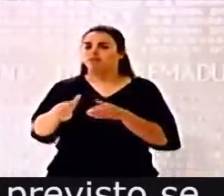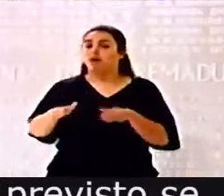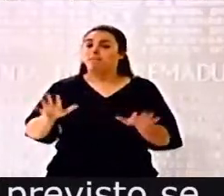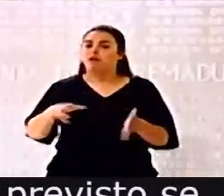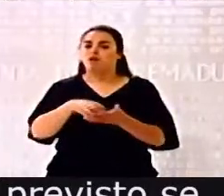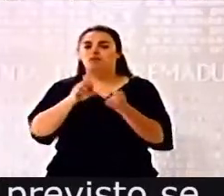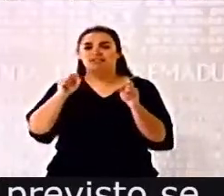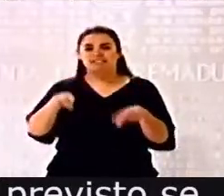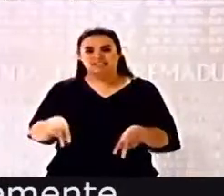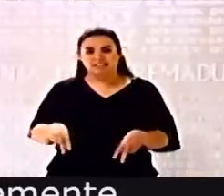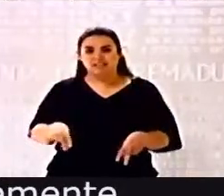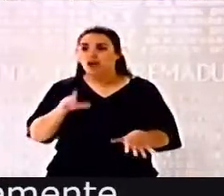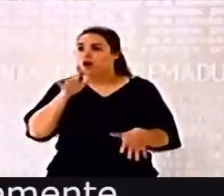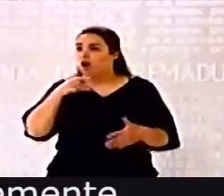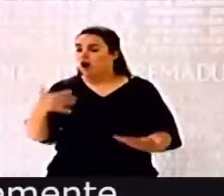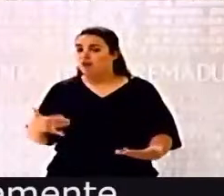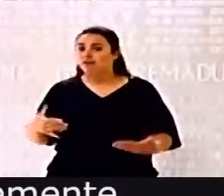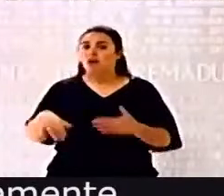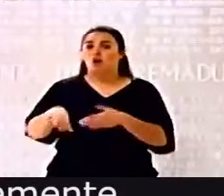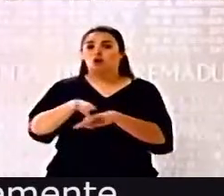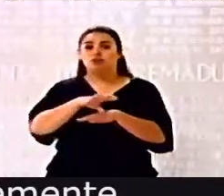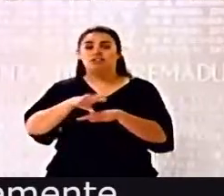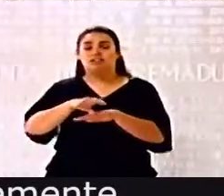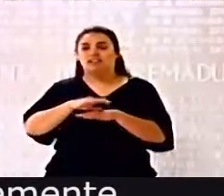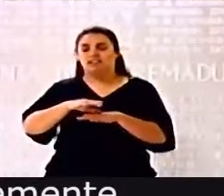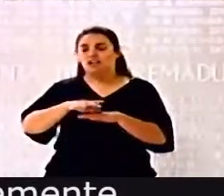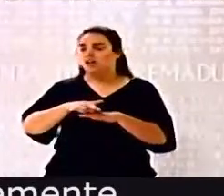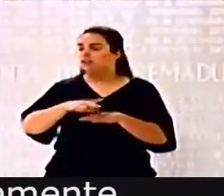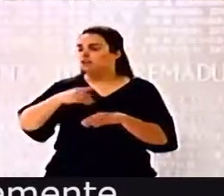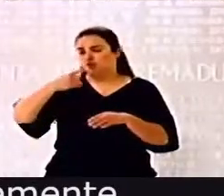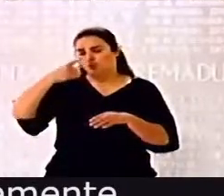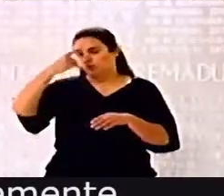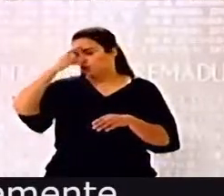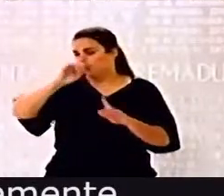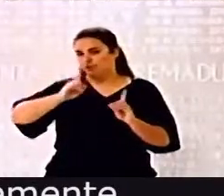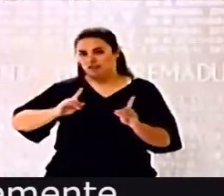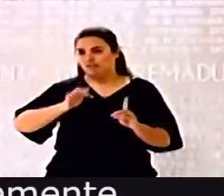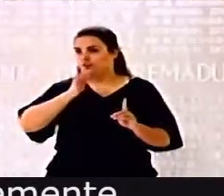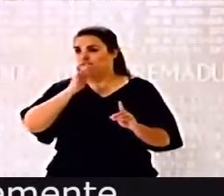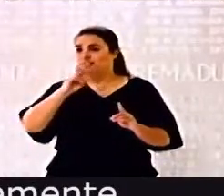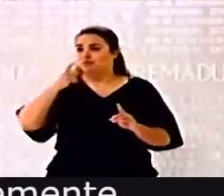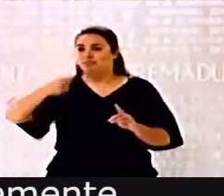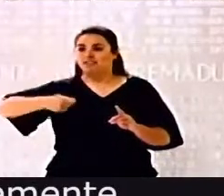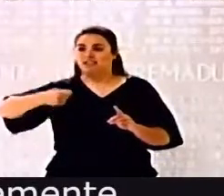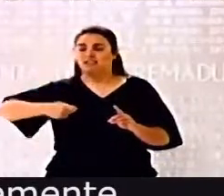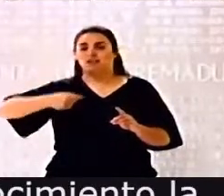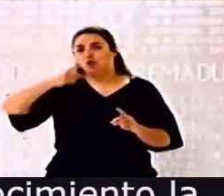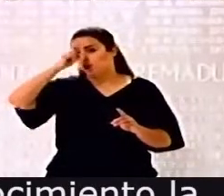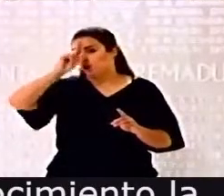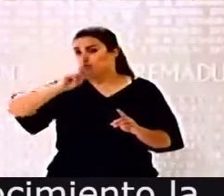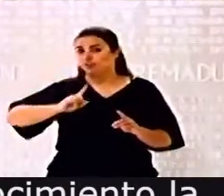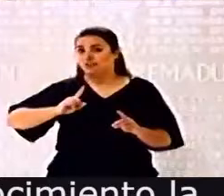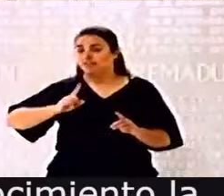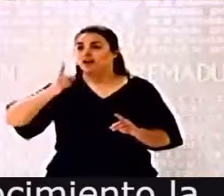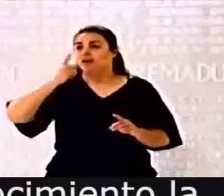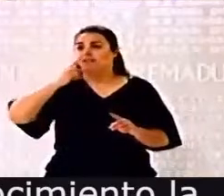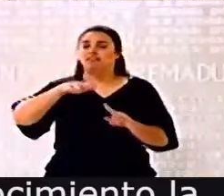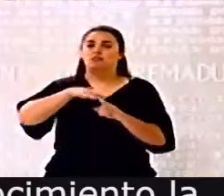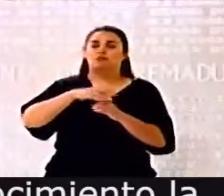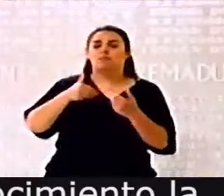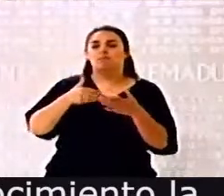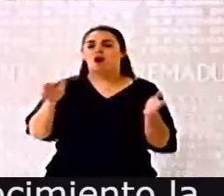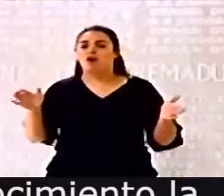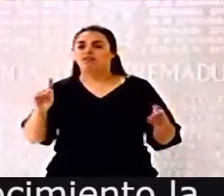duda ninguna, ahora mismo la Consejería no tiene conocimiento, la Vicepresidencia Segunda no tiene conocimiento del acto de